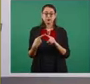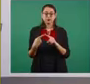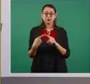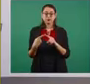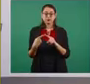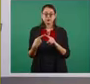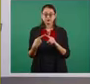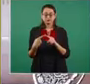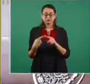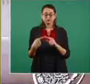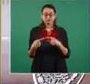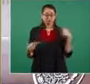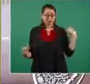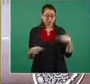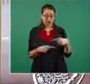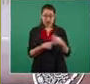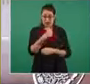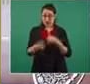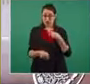conmemoramos